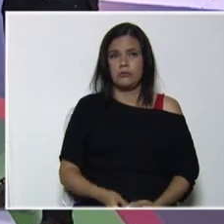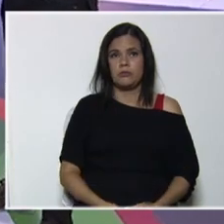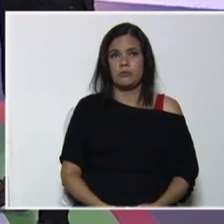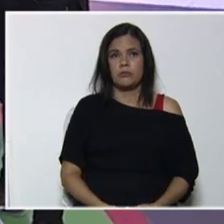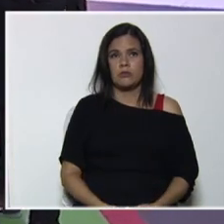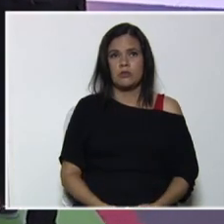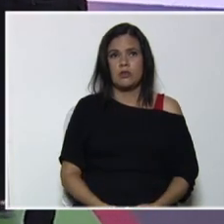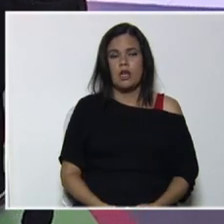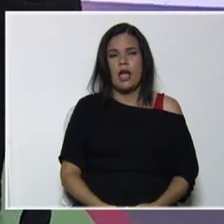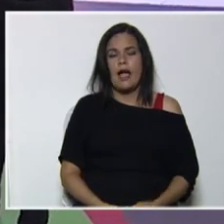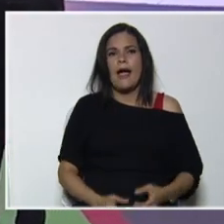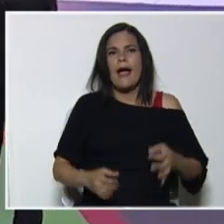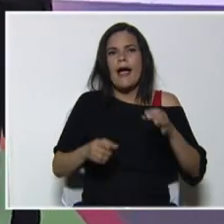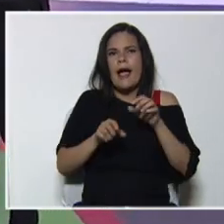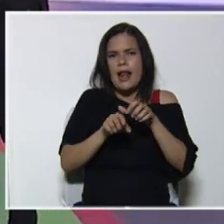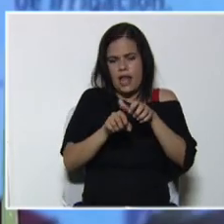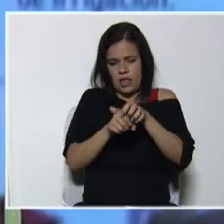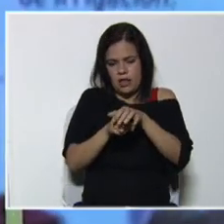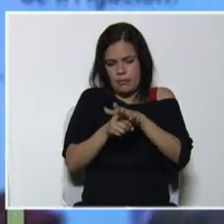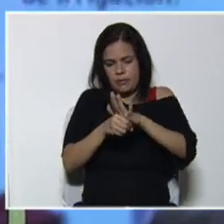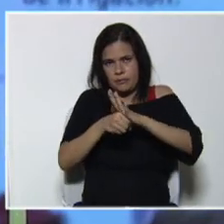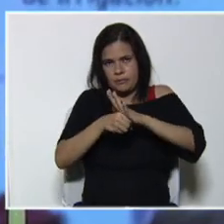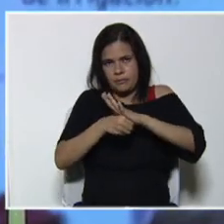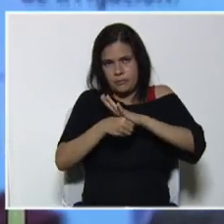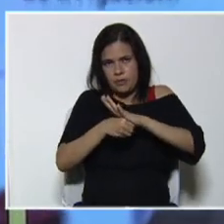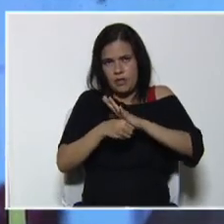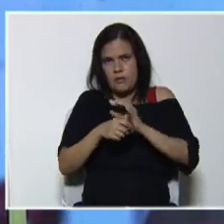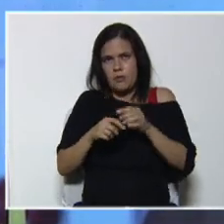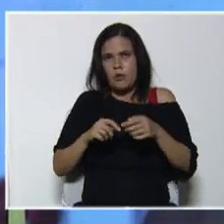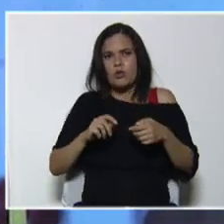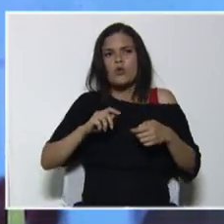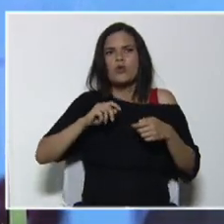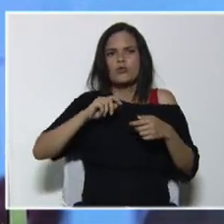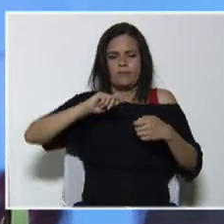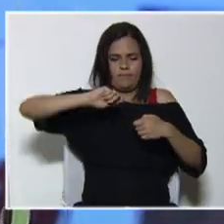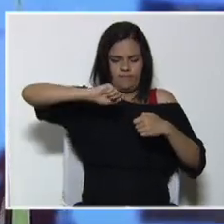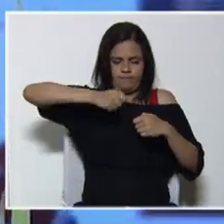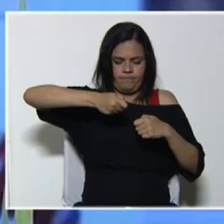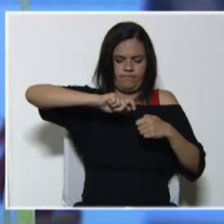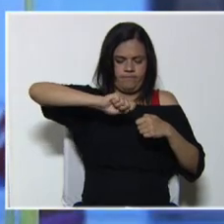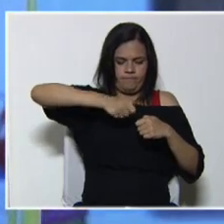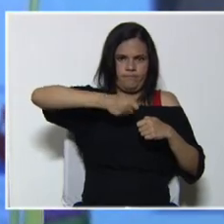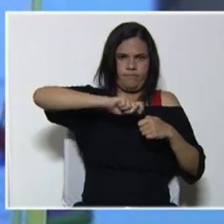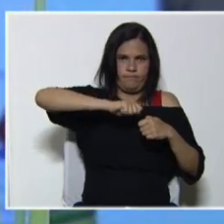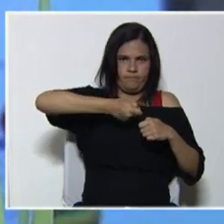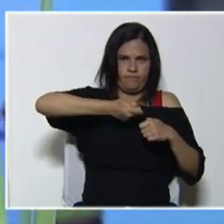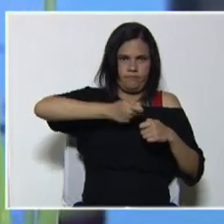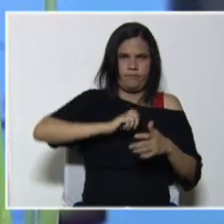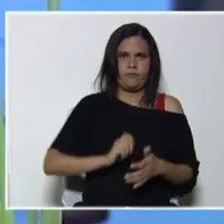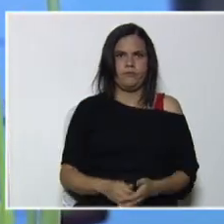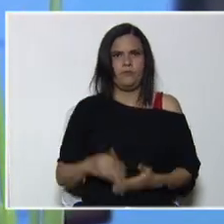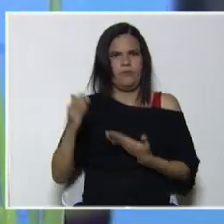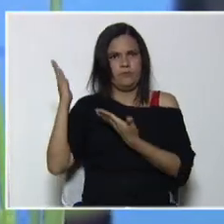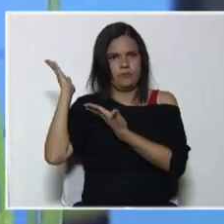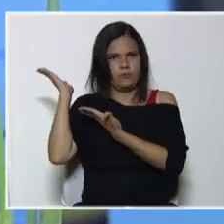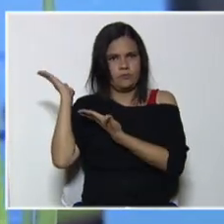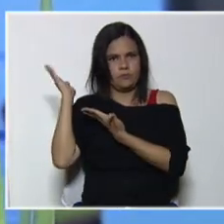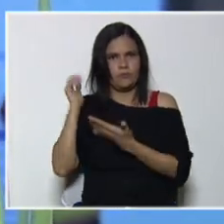a la tapa de este envase le vamos a colocar un tornillo. Lo vamos a atornillar, observemos acá.